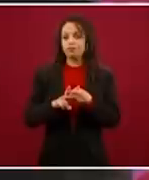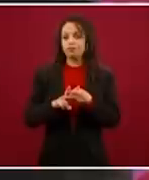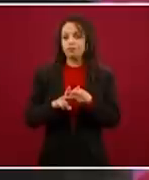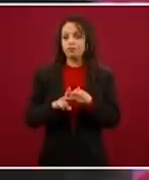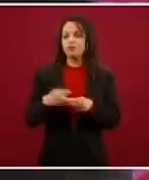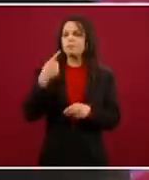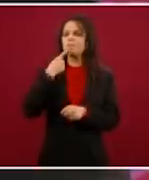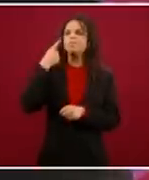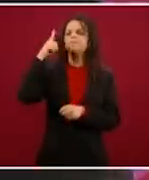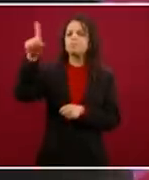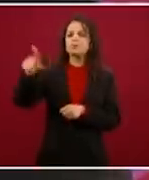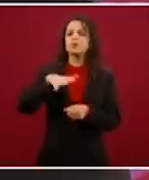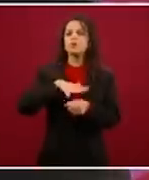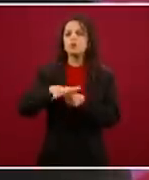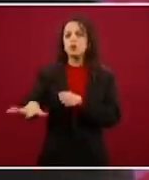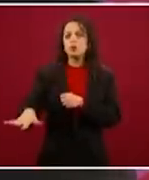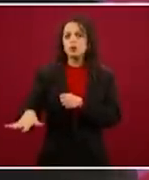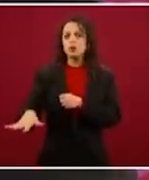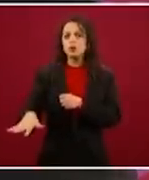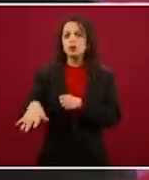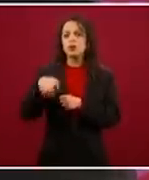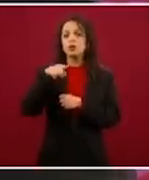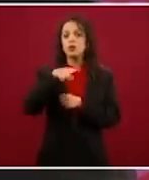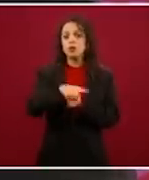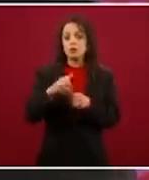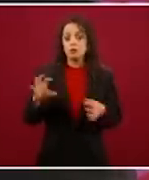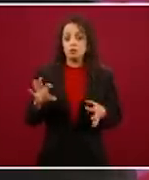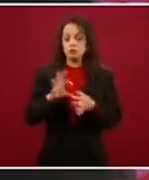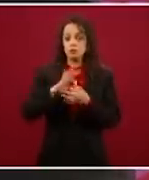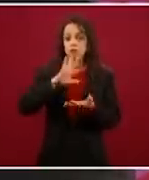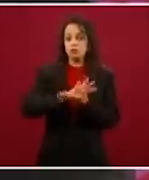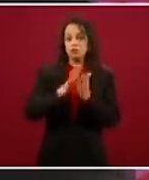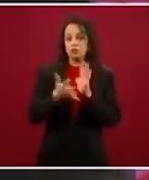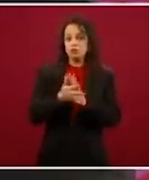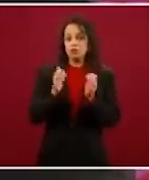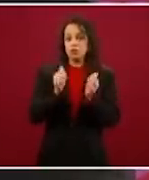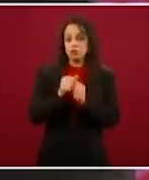acusado por asociación delictuosa.